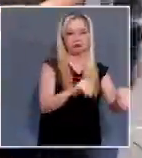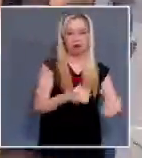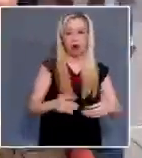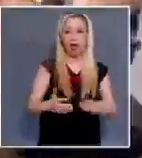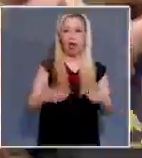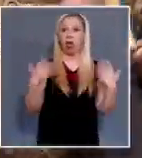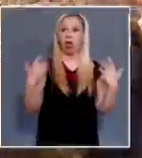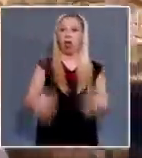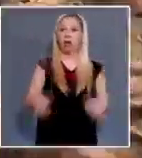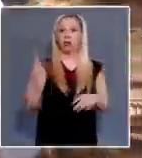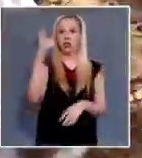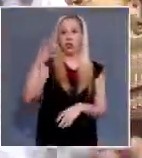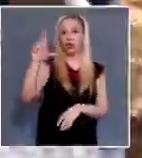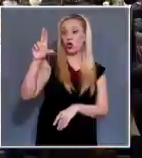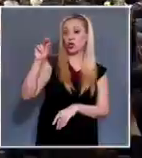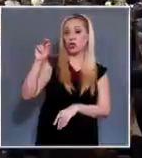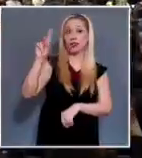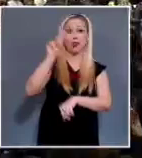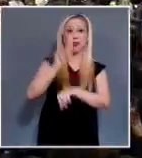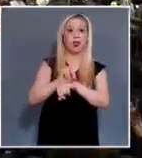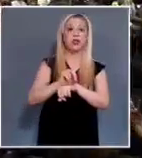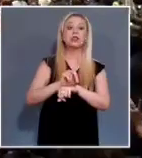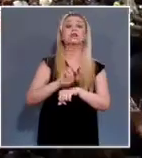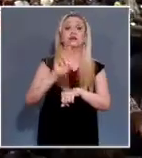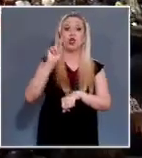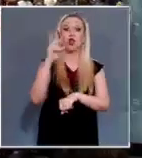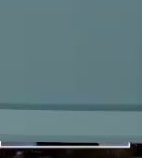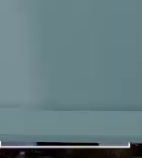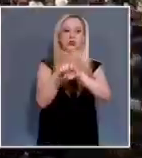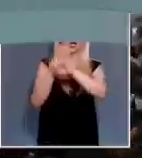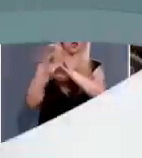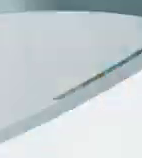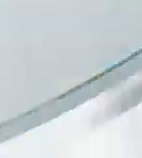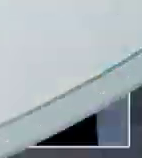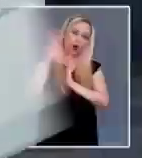sus constituciones en esta materia.